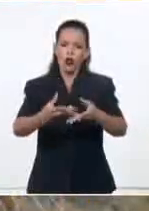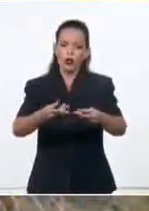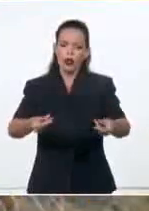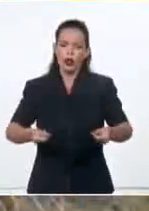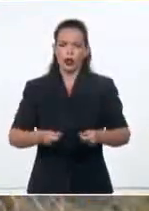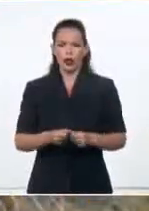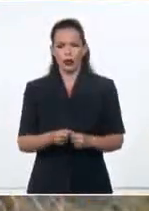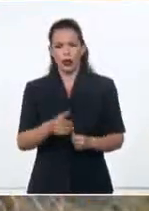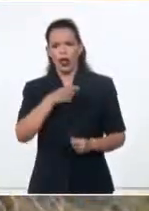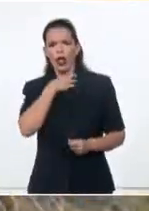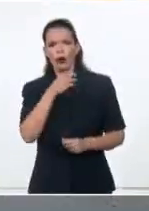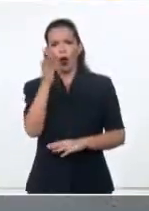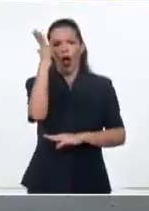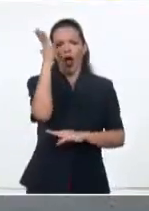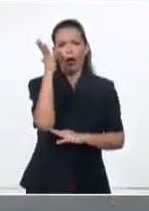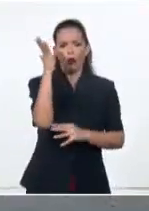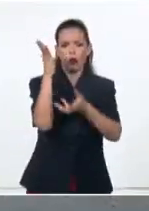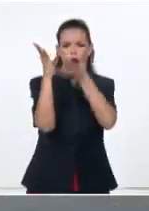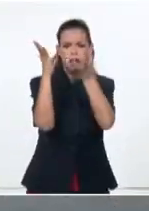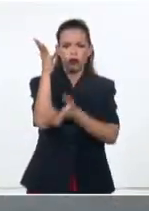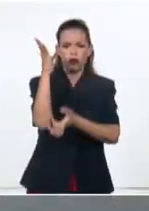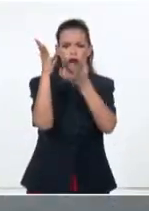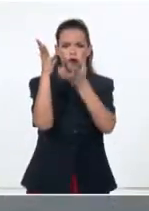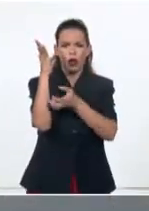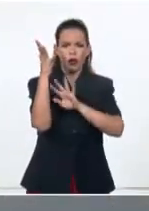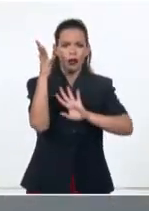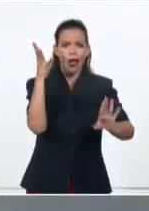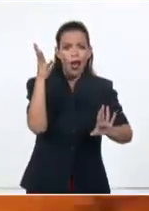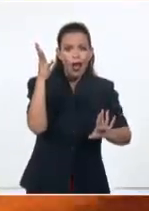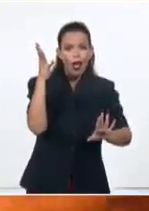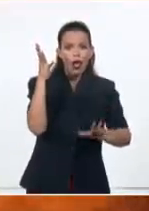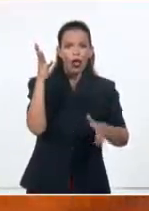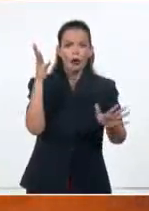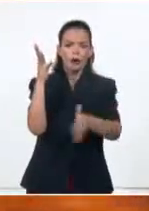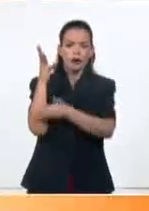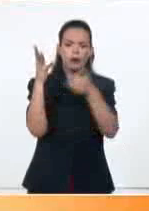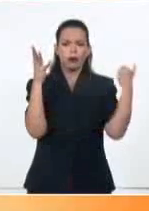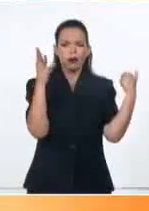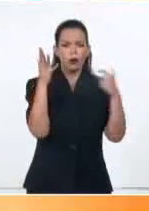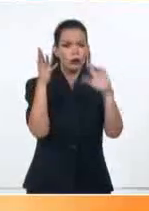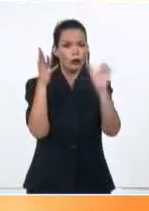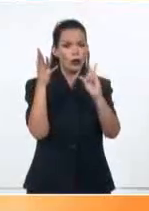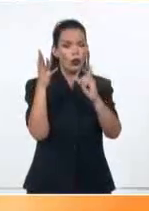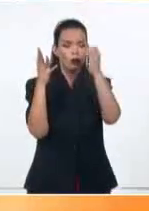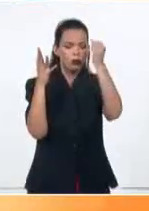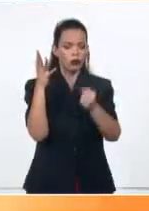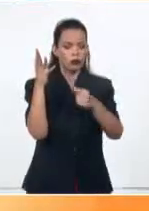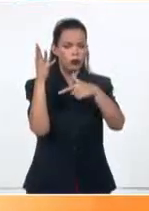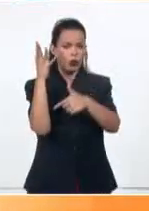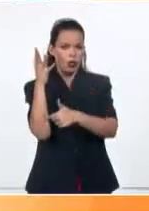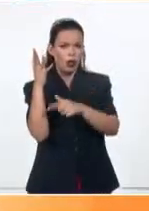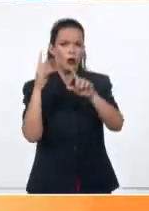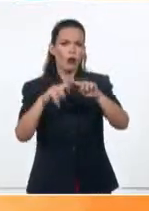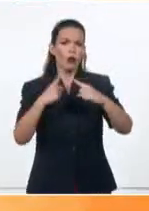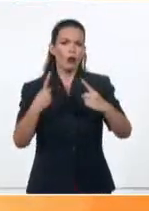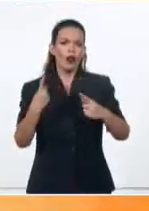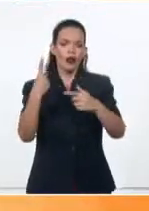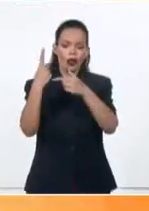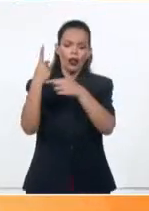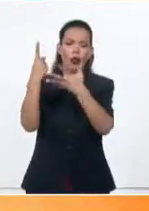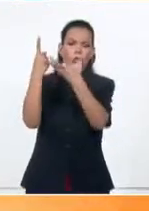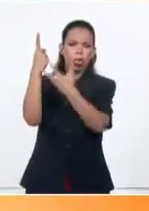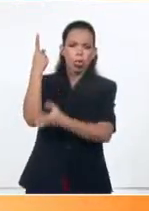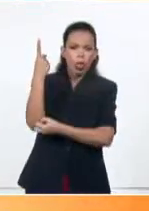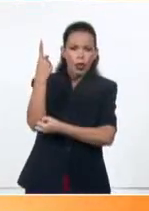allí en el sitio porque el proceso de descomposición ayuda a la recuperación del suelo. Se crearon ya 8 subprogramas de manejo que